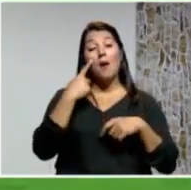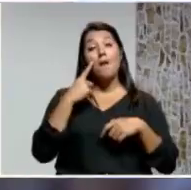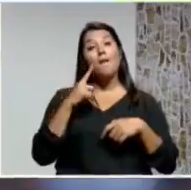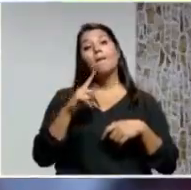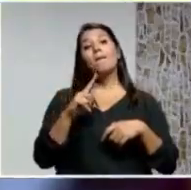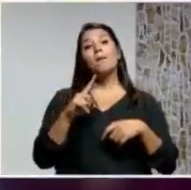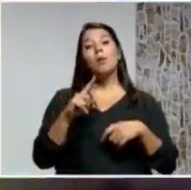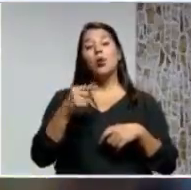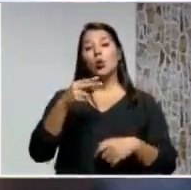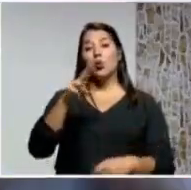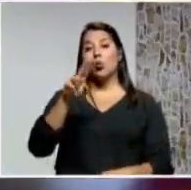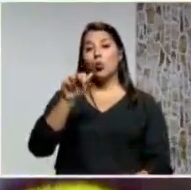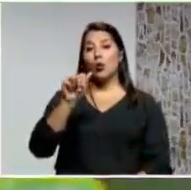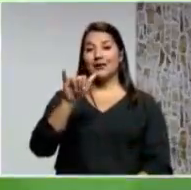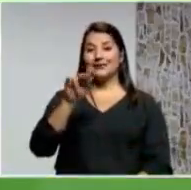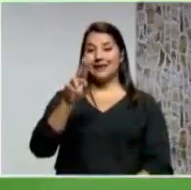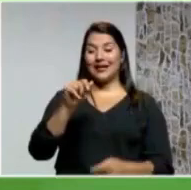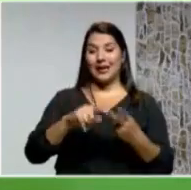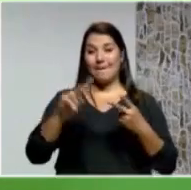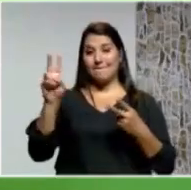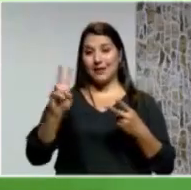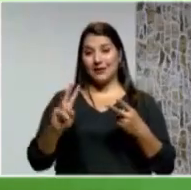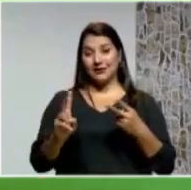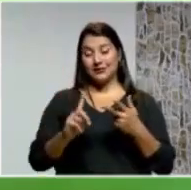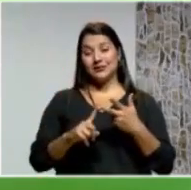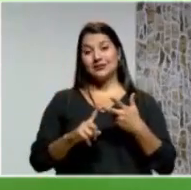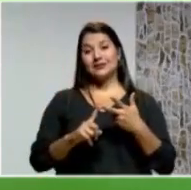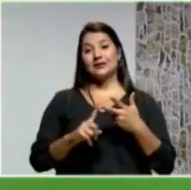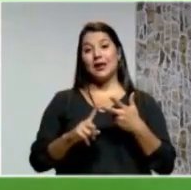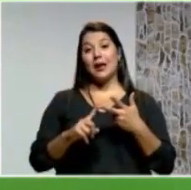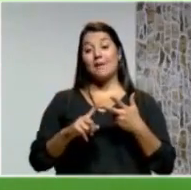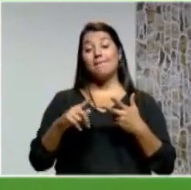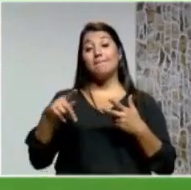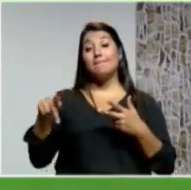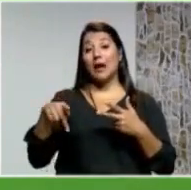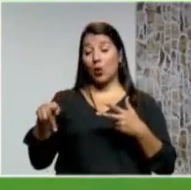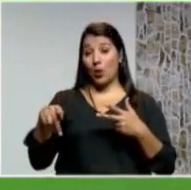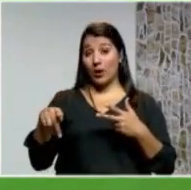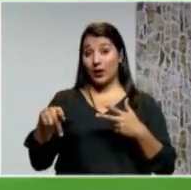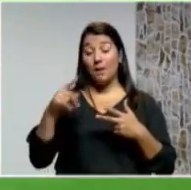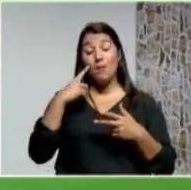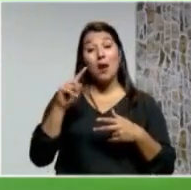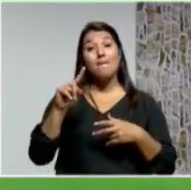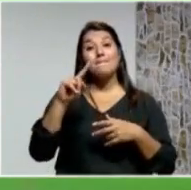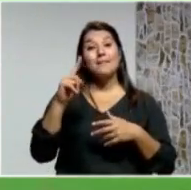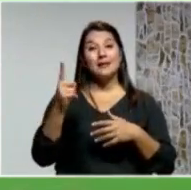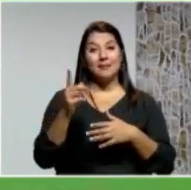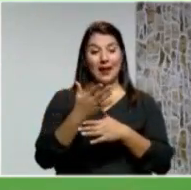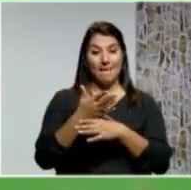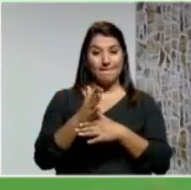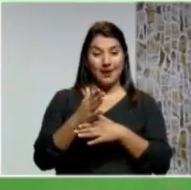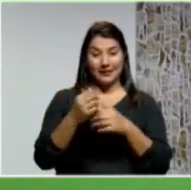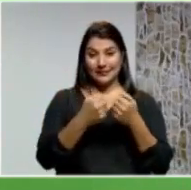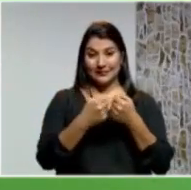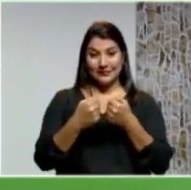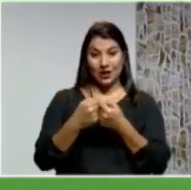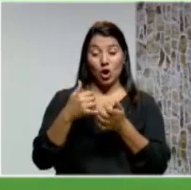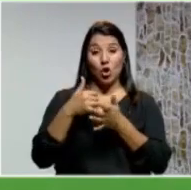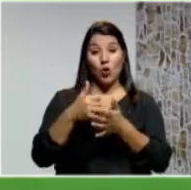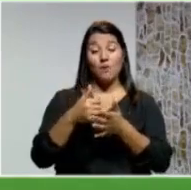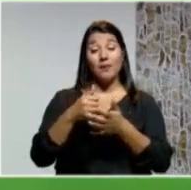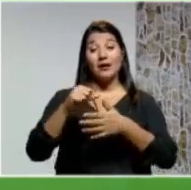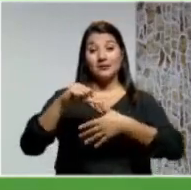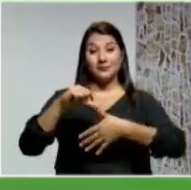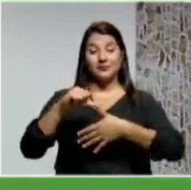Mineros de Guayana, Venezuela, y el Sportivo Luqueño en Paraguay, por la primera fase de la ronda previa de la Copa